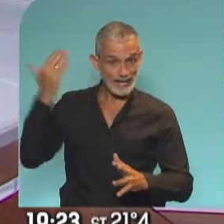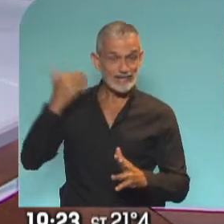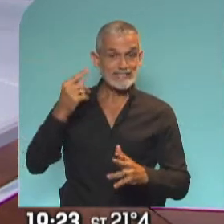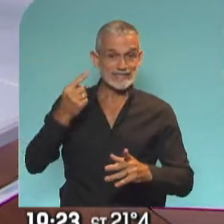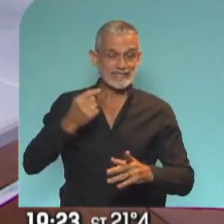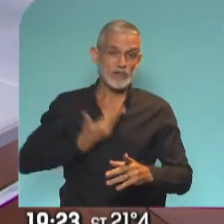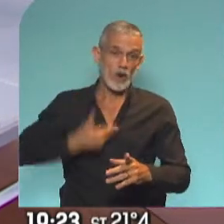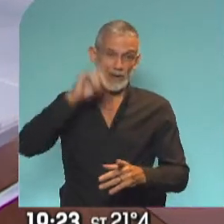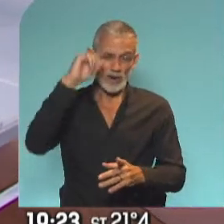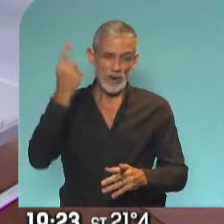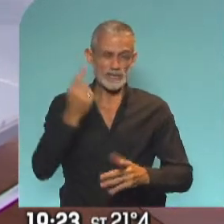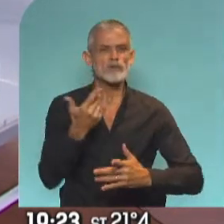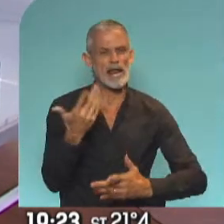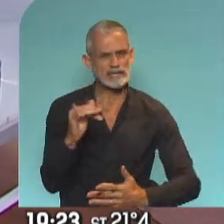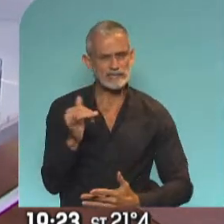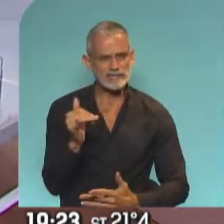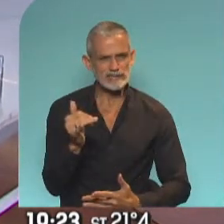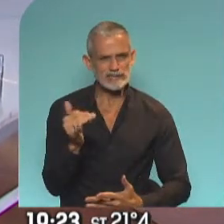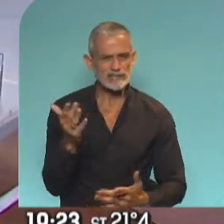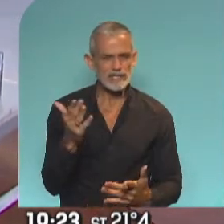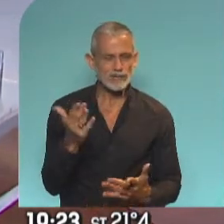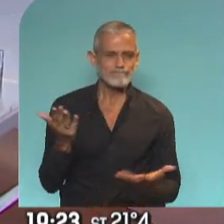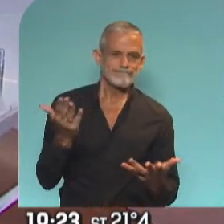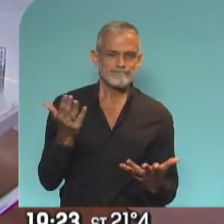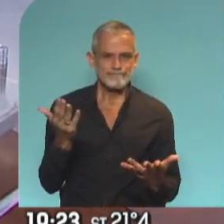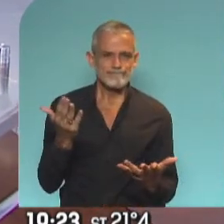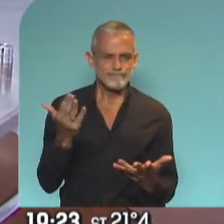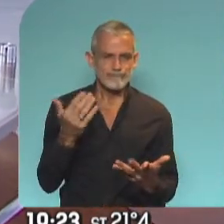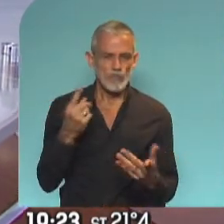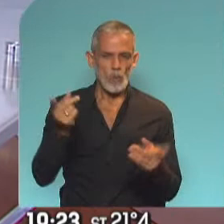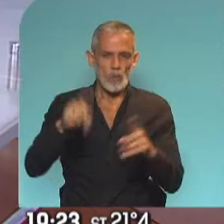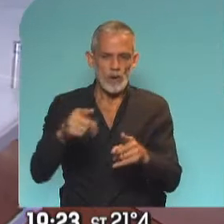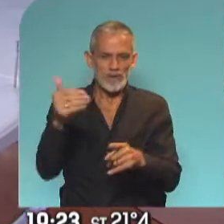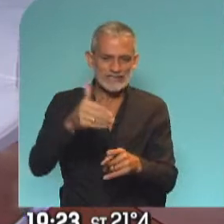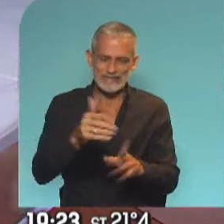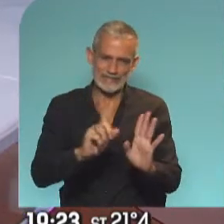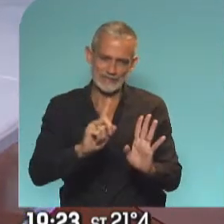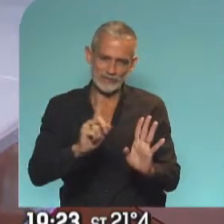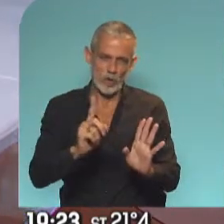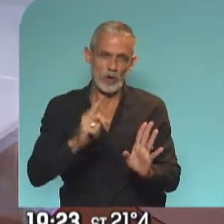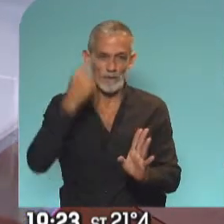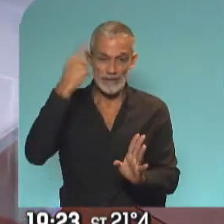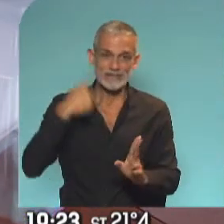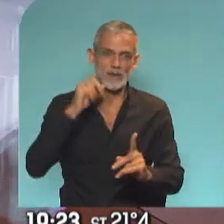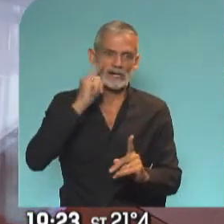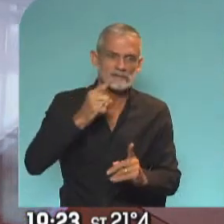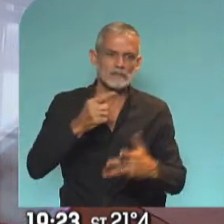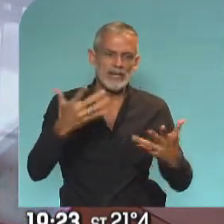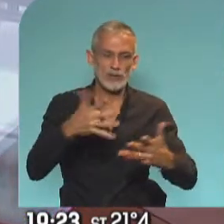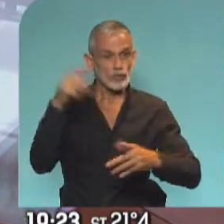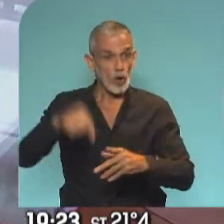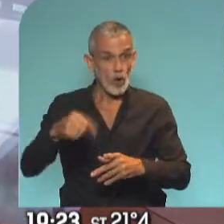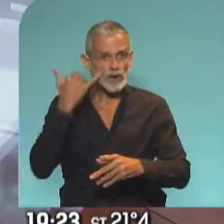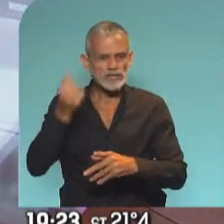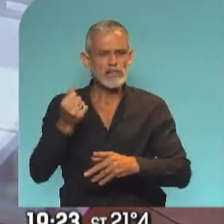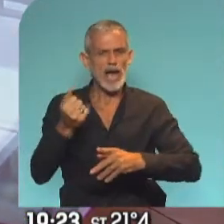no tuvo en su momento la iniciativa de volver a la presencialidad. Entendía que había un riesgo mayúsculo. Hoy se